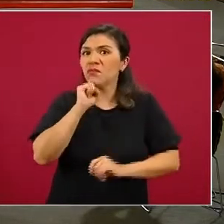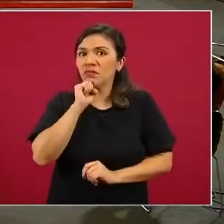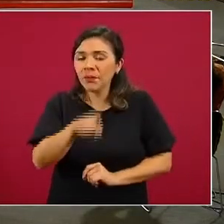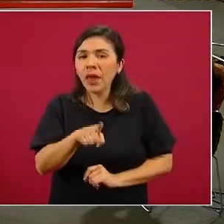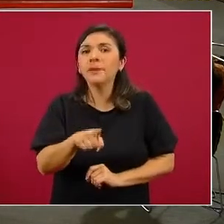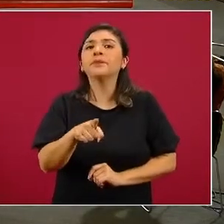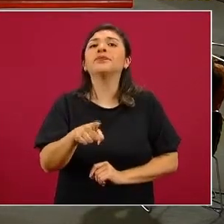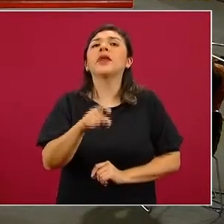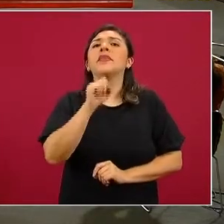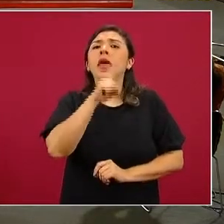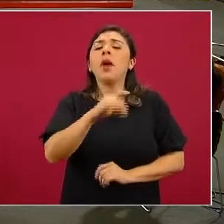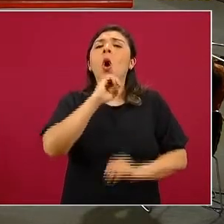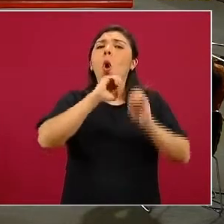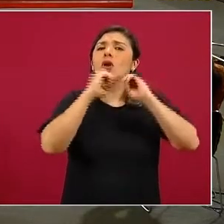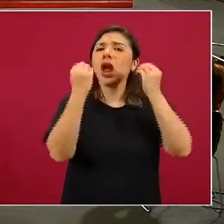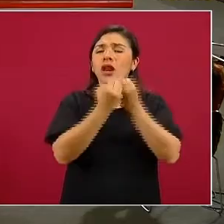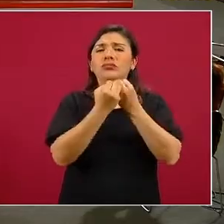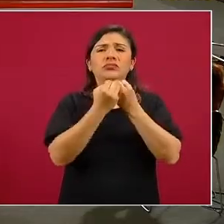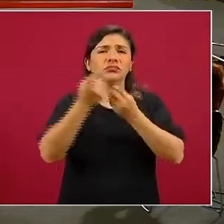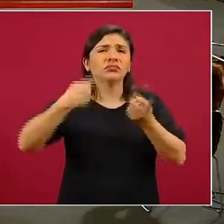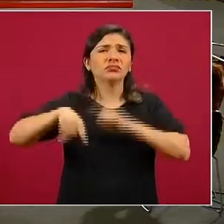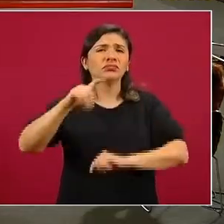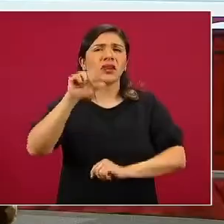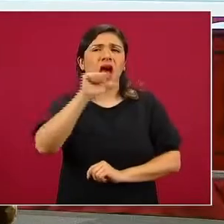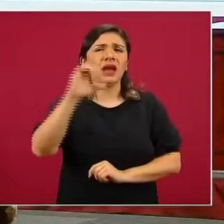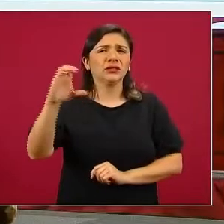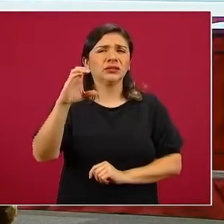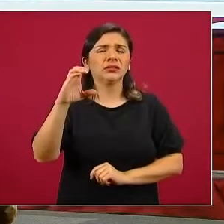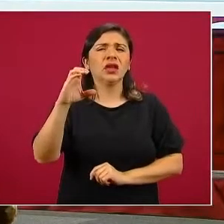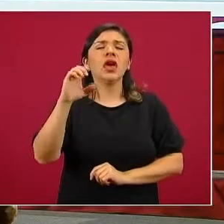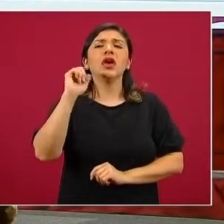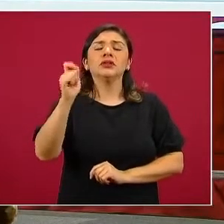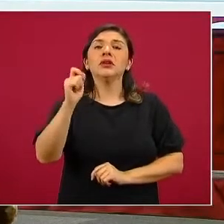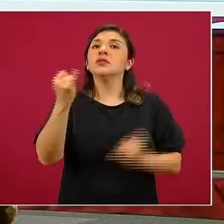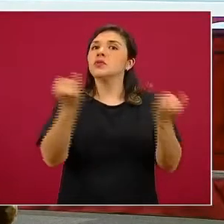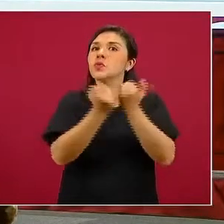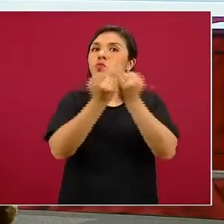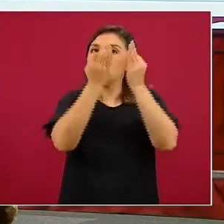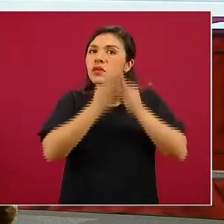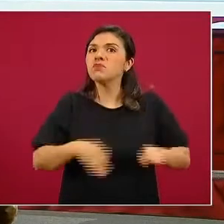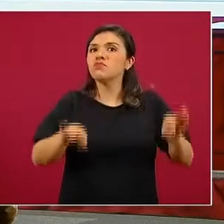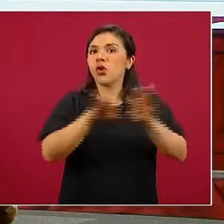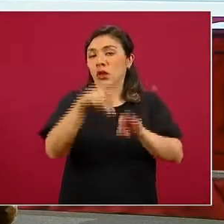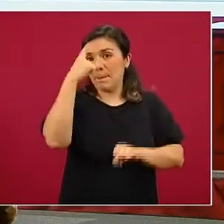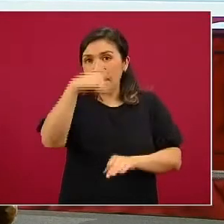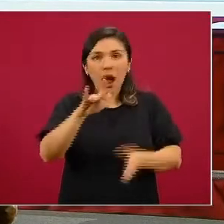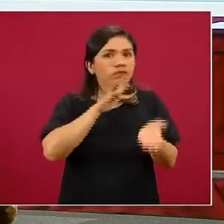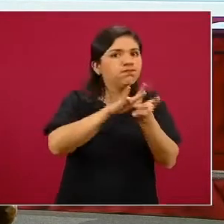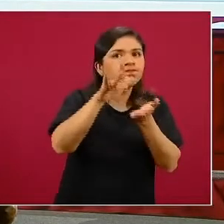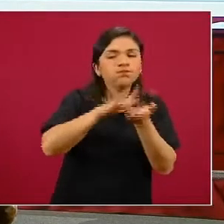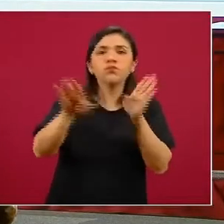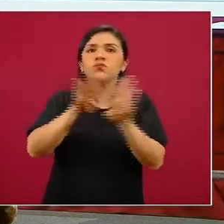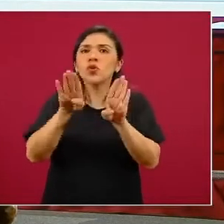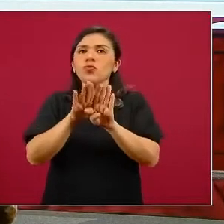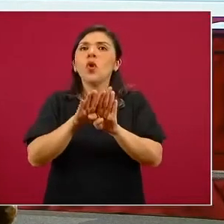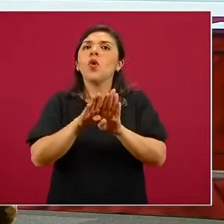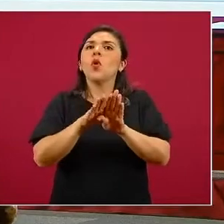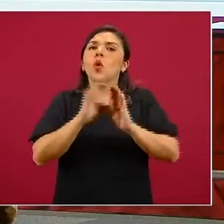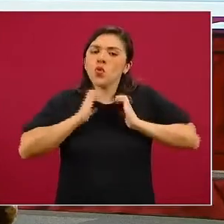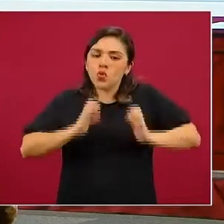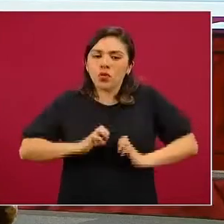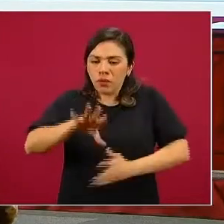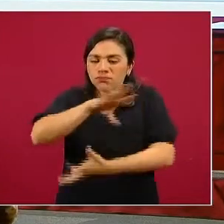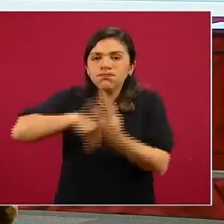que las organizaciones de la sociedad civil tienen un gran papel y una gran función en el apoyo tanto en los trasplantes, en la donación